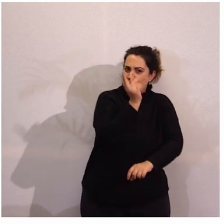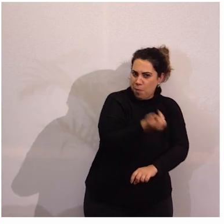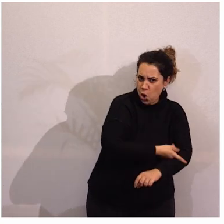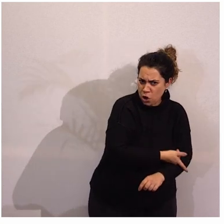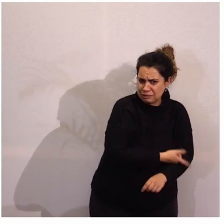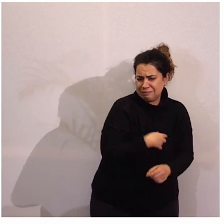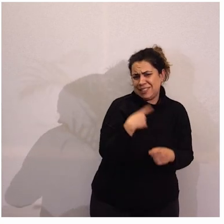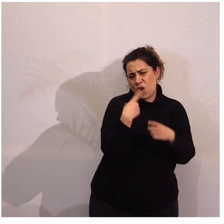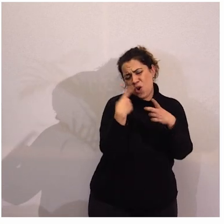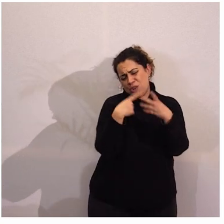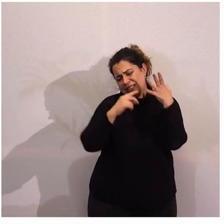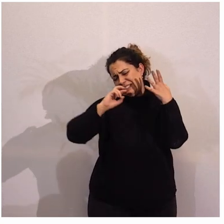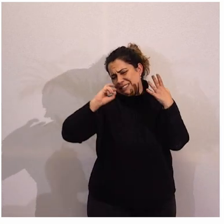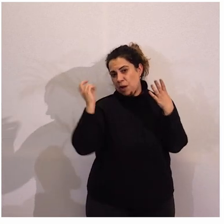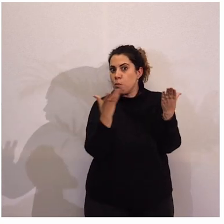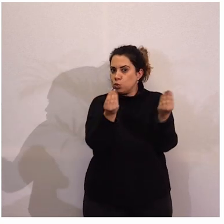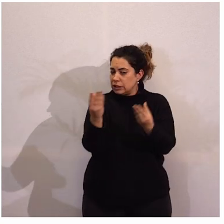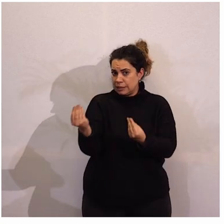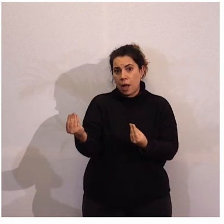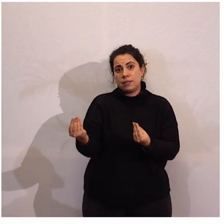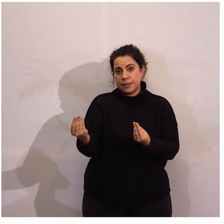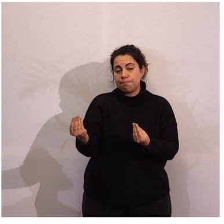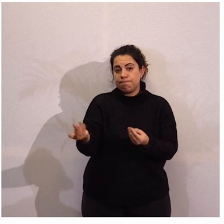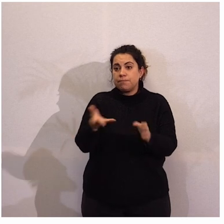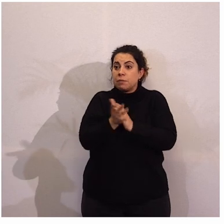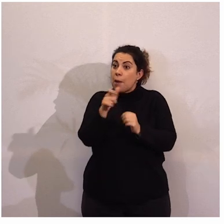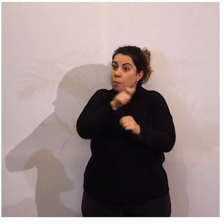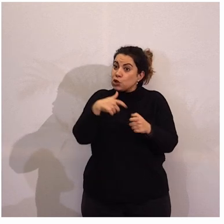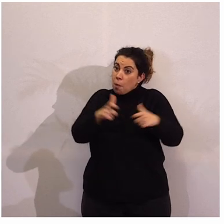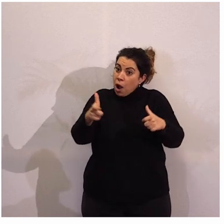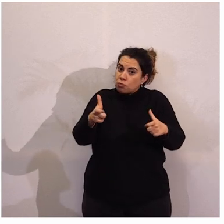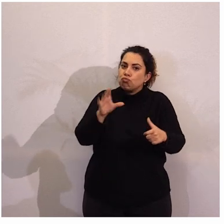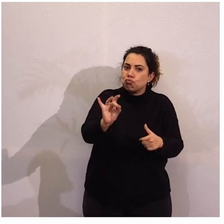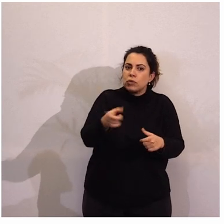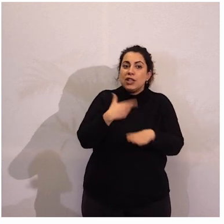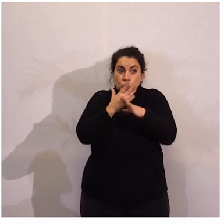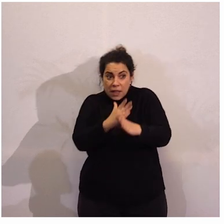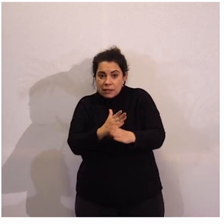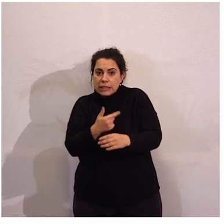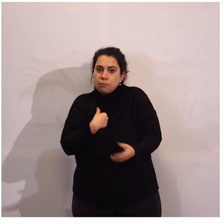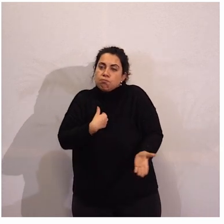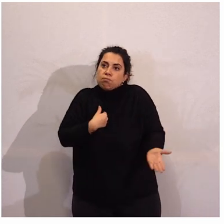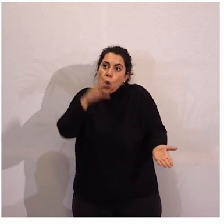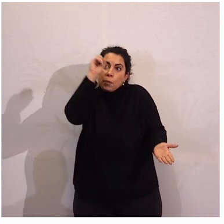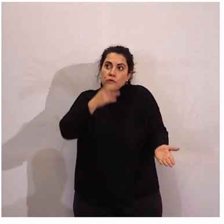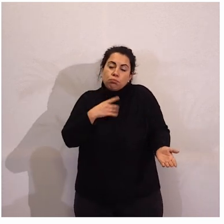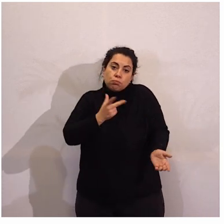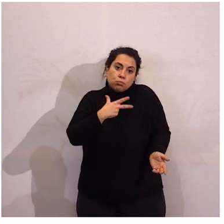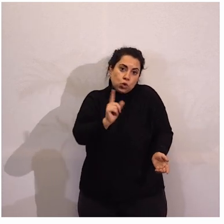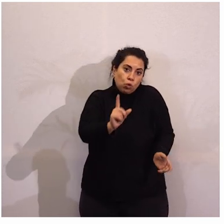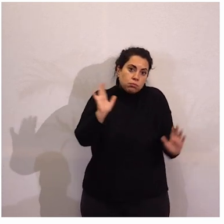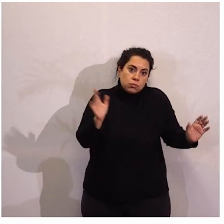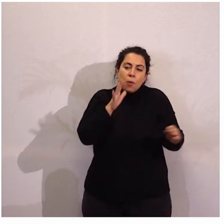hay muchísimas cosas que hacer. ¿Somos más personas? Sí. ¿Suficientes? Pues yo diría, pues no,